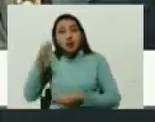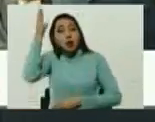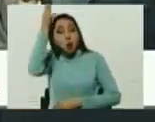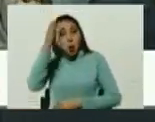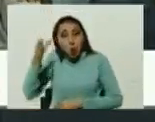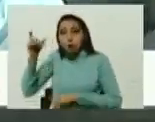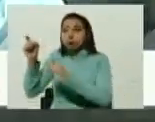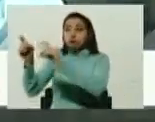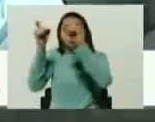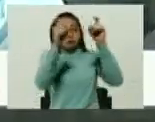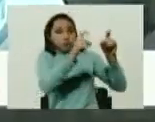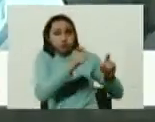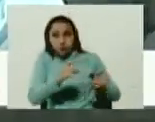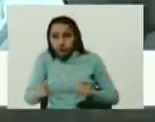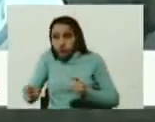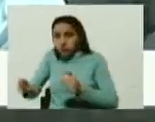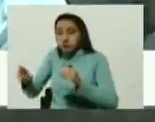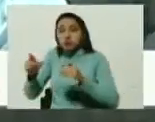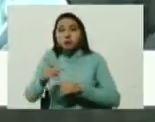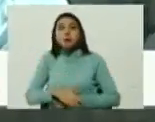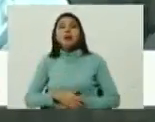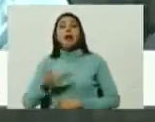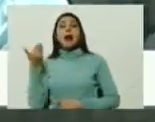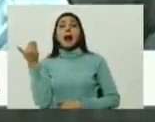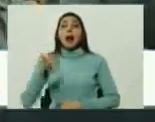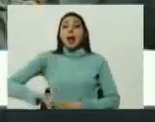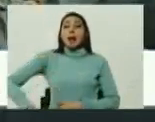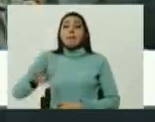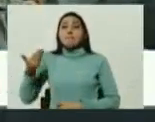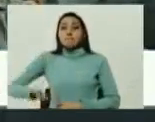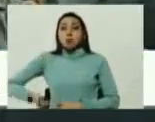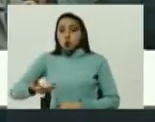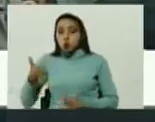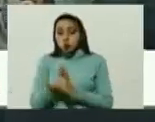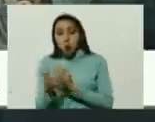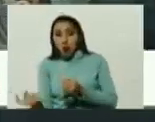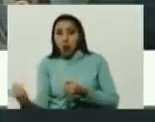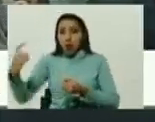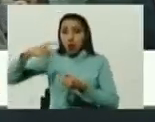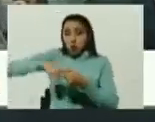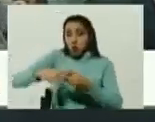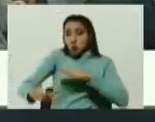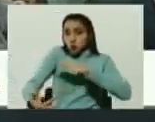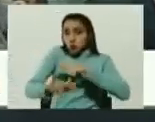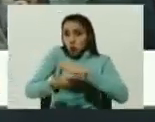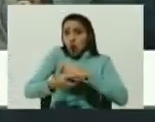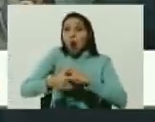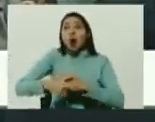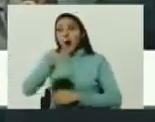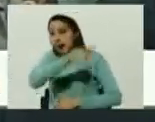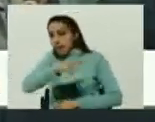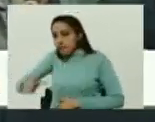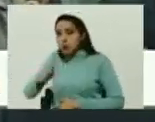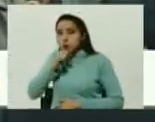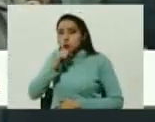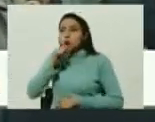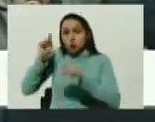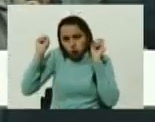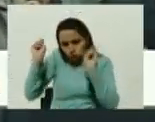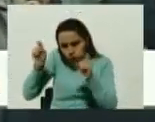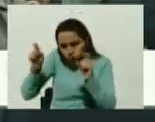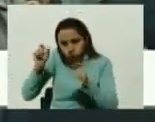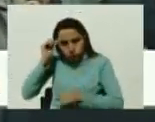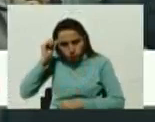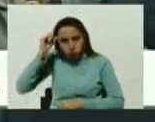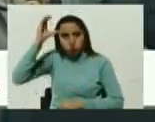en cuanto a sobre la importancia de la inclusión digital a las personas de edad sin embargo